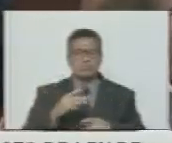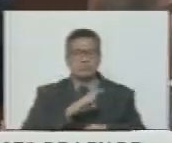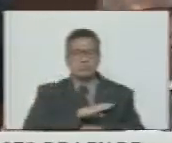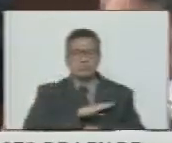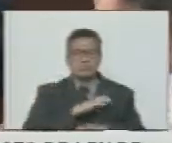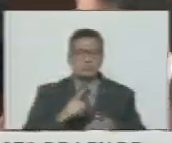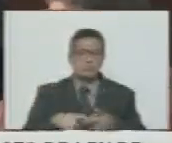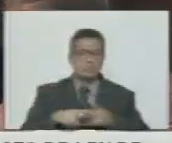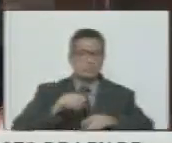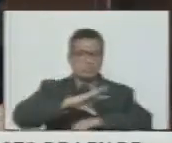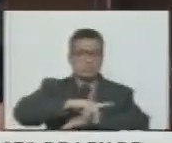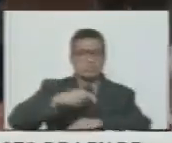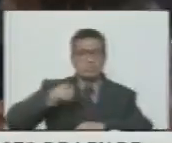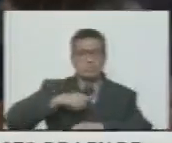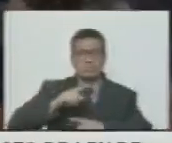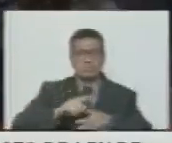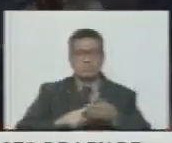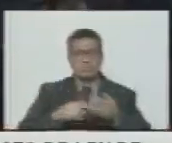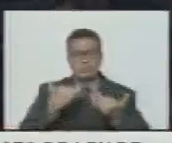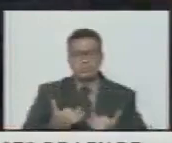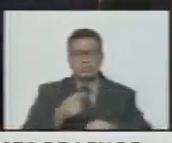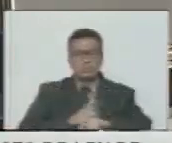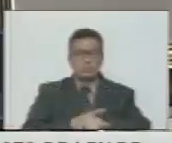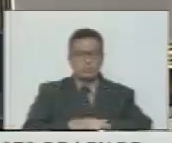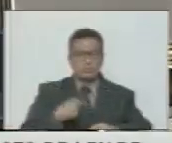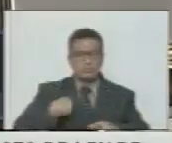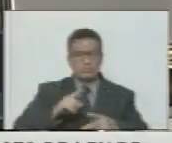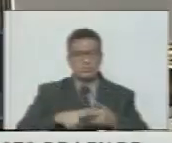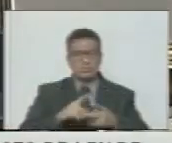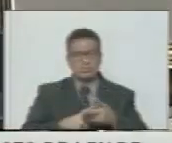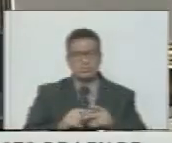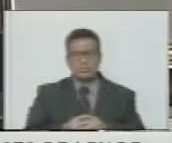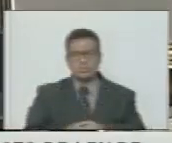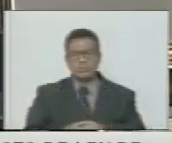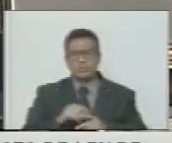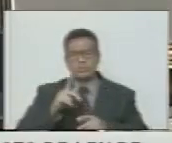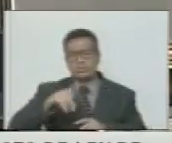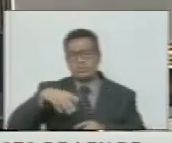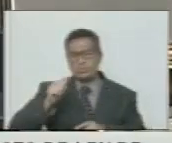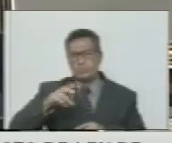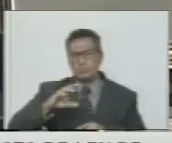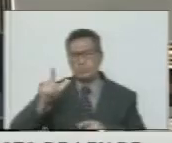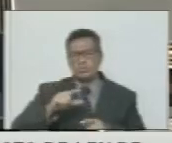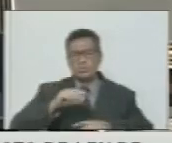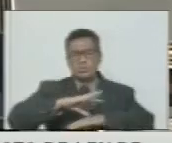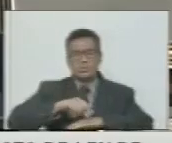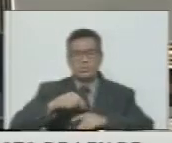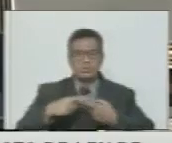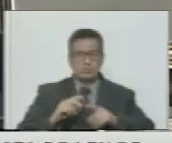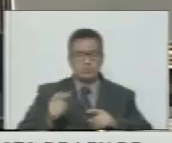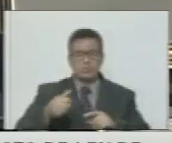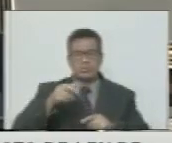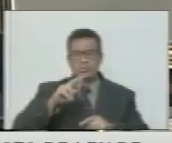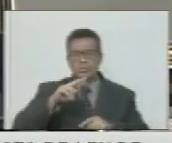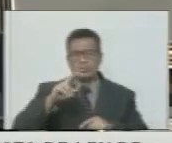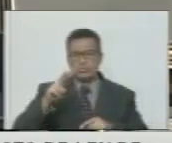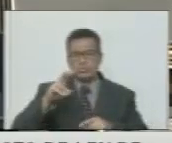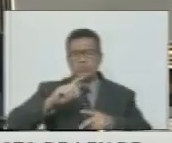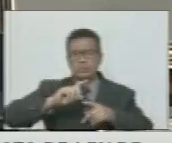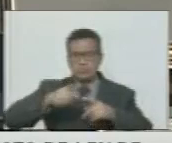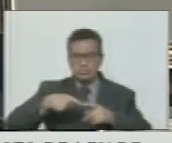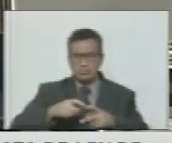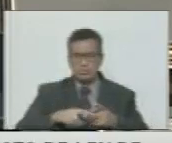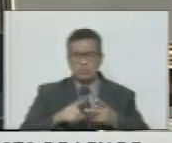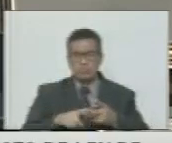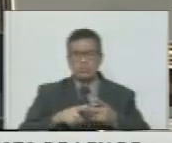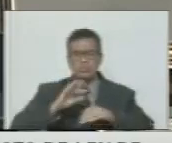solamente los de la propiedad y corrupción que establece el artículo hasta ahora. Ok, haya sido objeto de condena penal por delitos graves,